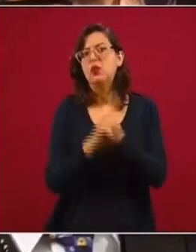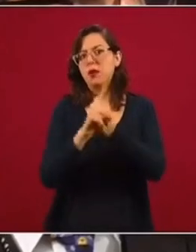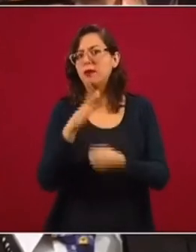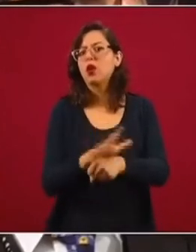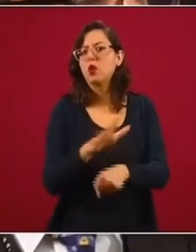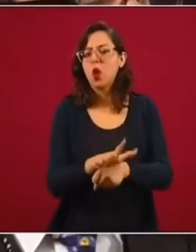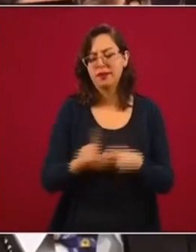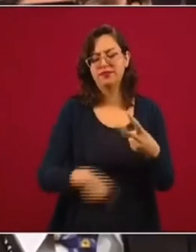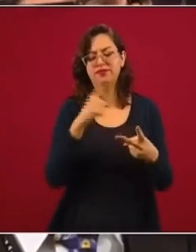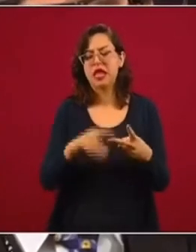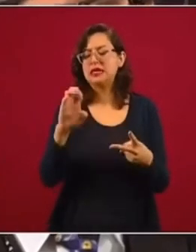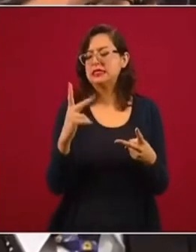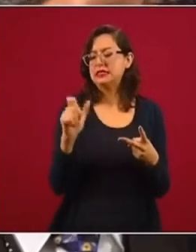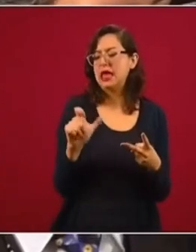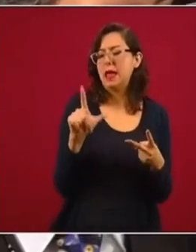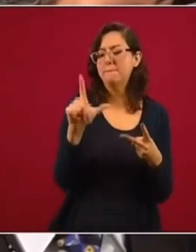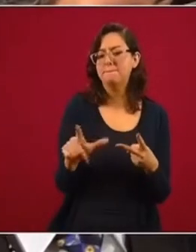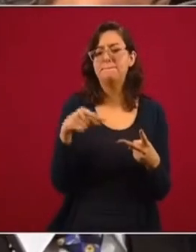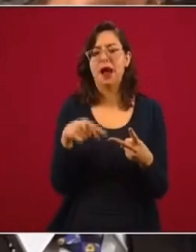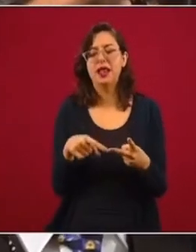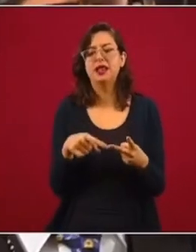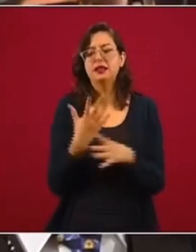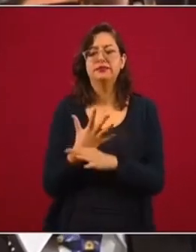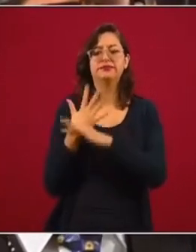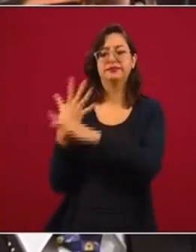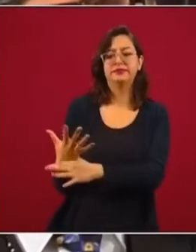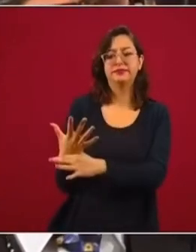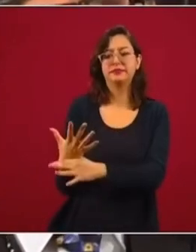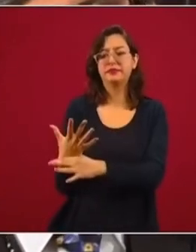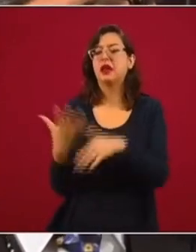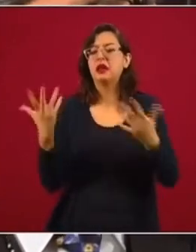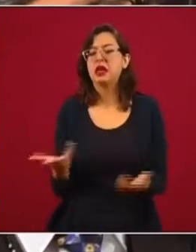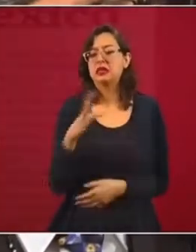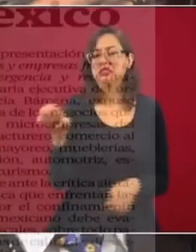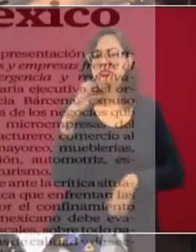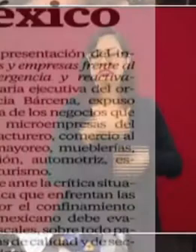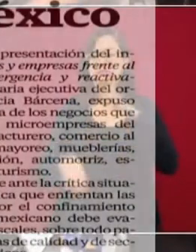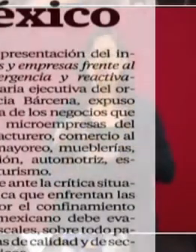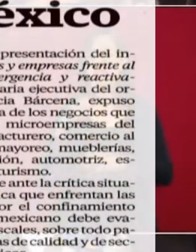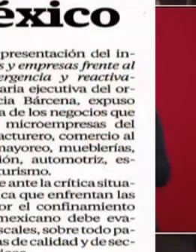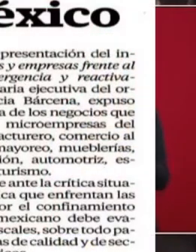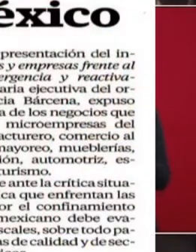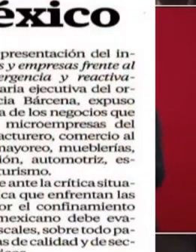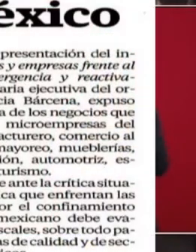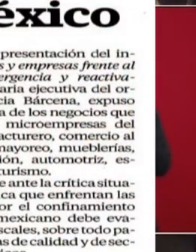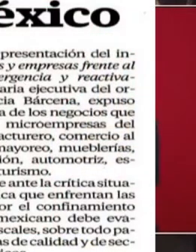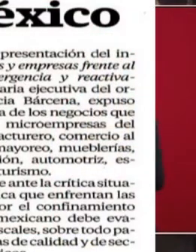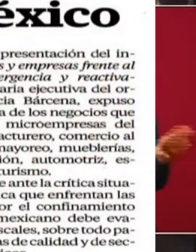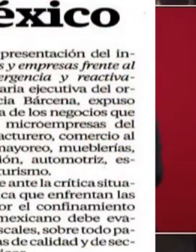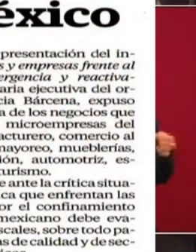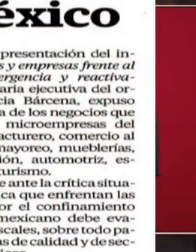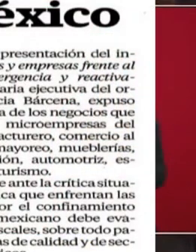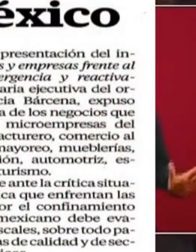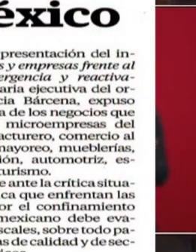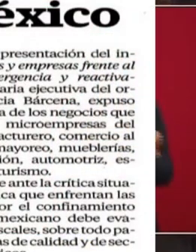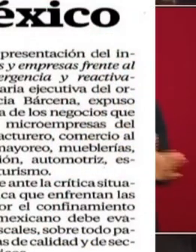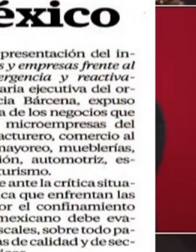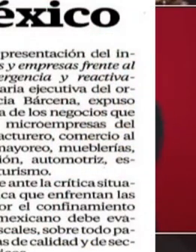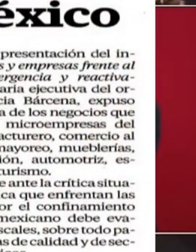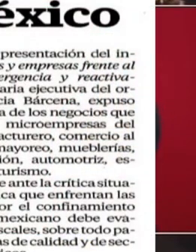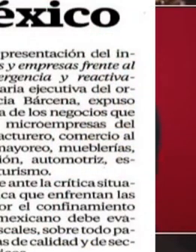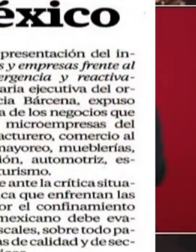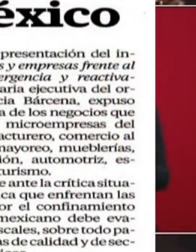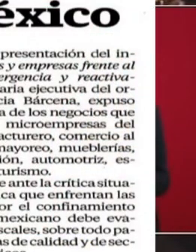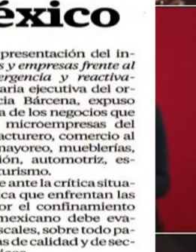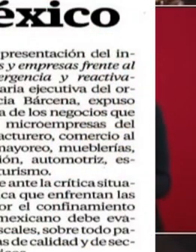sería que la CEPAL, la Comisión Económica para América Latina y el Caribe, estimó que se podrían cerrar hasta 500,000 empresas en México a raíz de la pandemia de COVID-19. Me gustaría